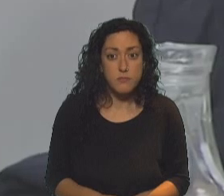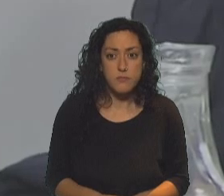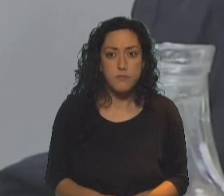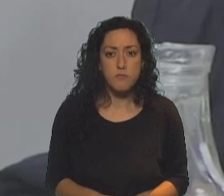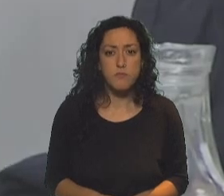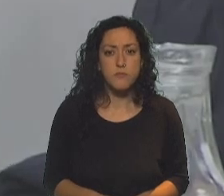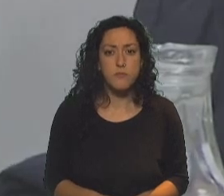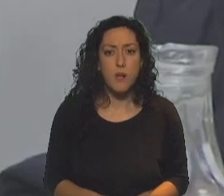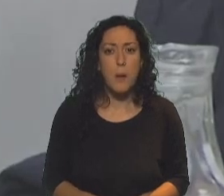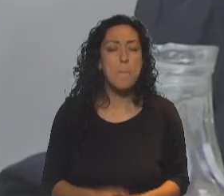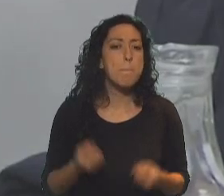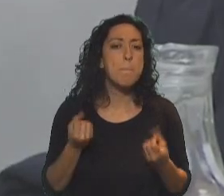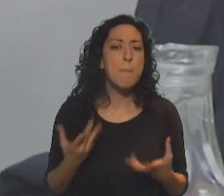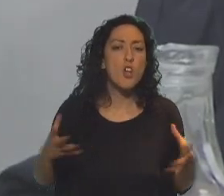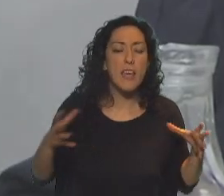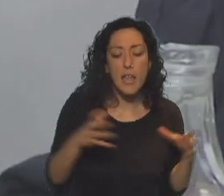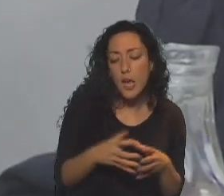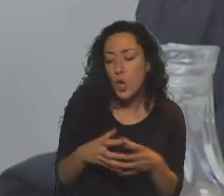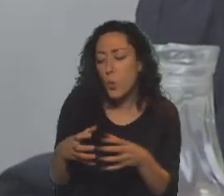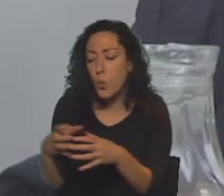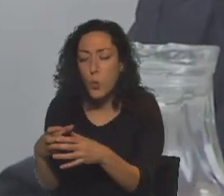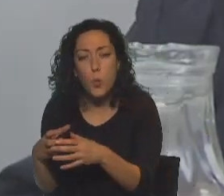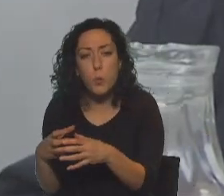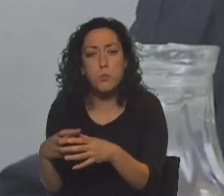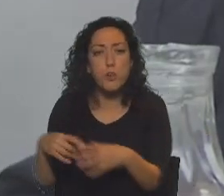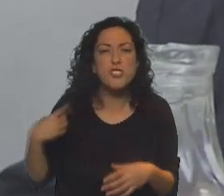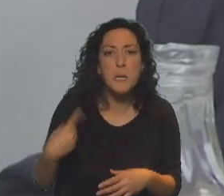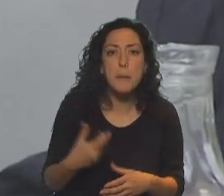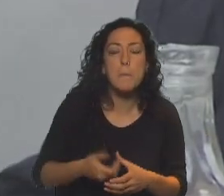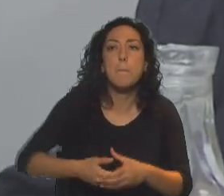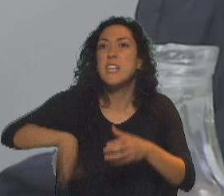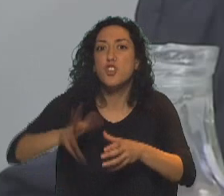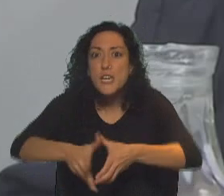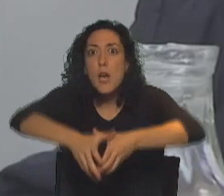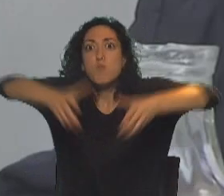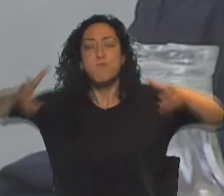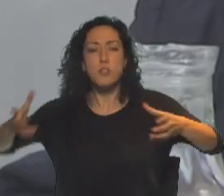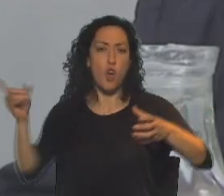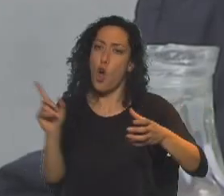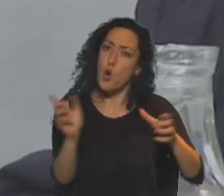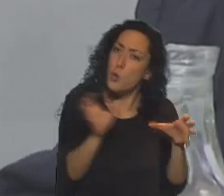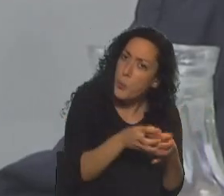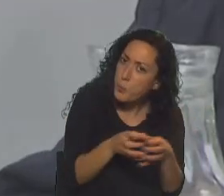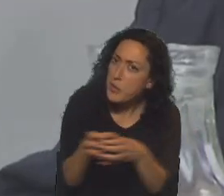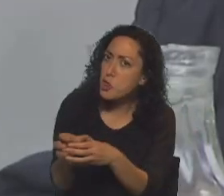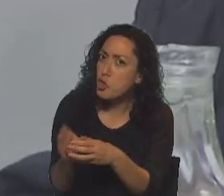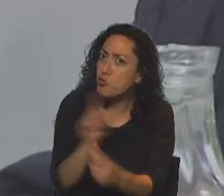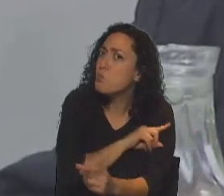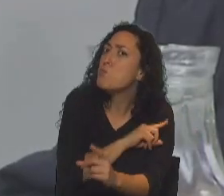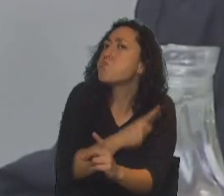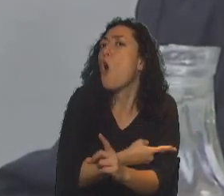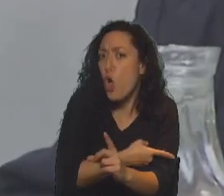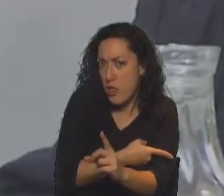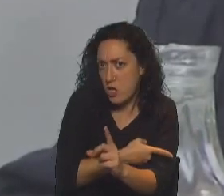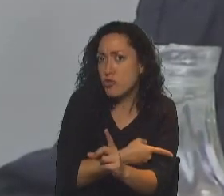Porque siempre hubo grupos, tal vez, no mayoritarios, pero sí pequeños, pero de gran poder,